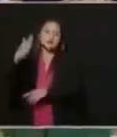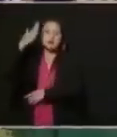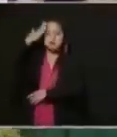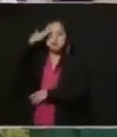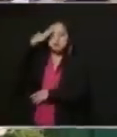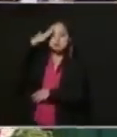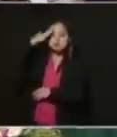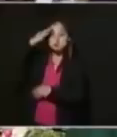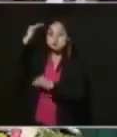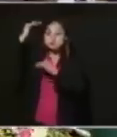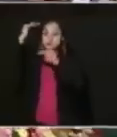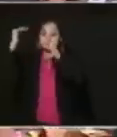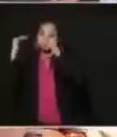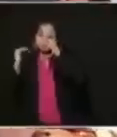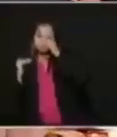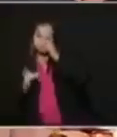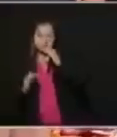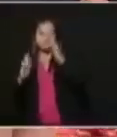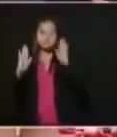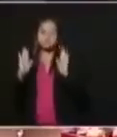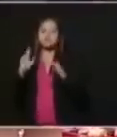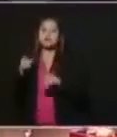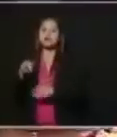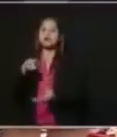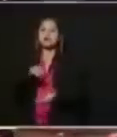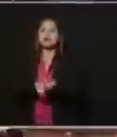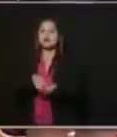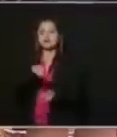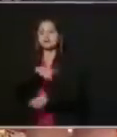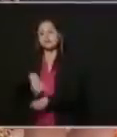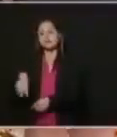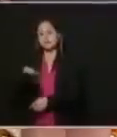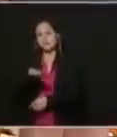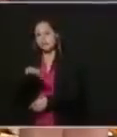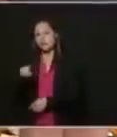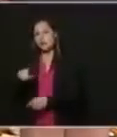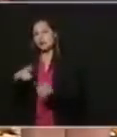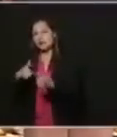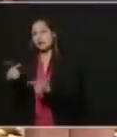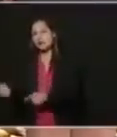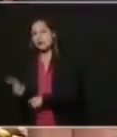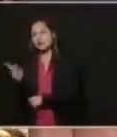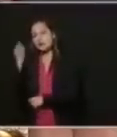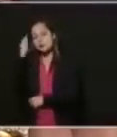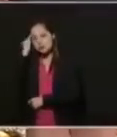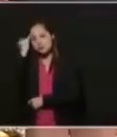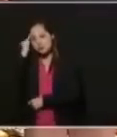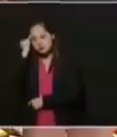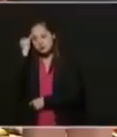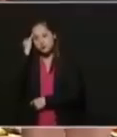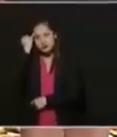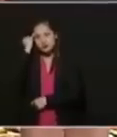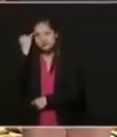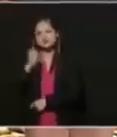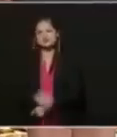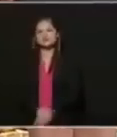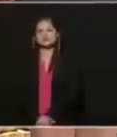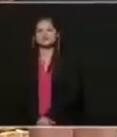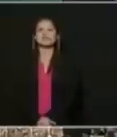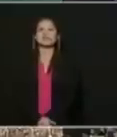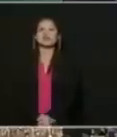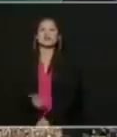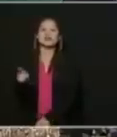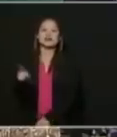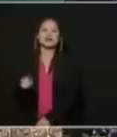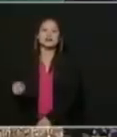de la comunidad. En el sistema cívico y religioso de los pueblos indígenas hay una jerarquía. Y vamos a escuchar y